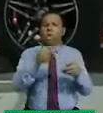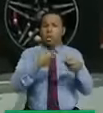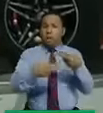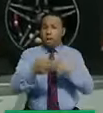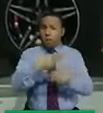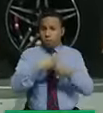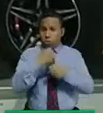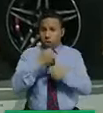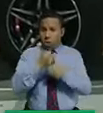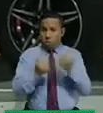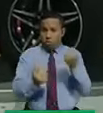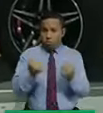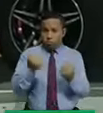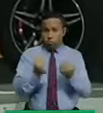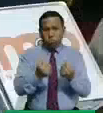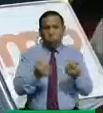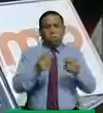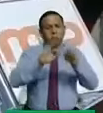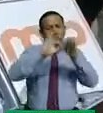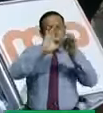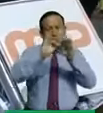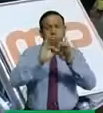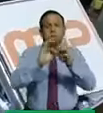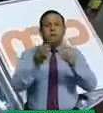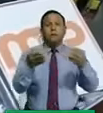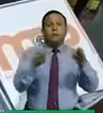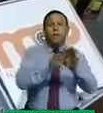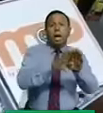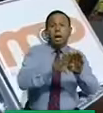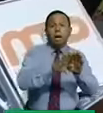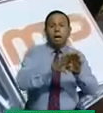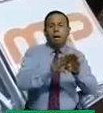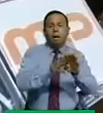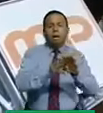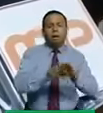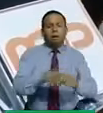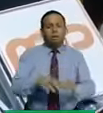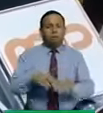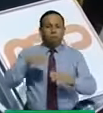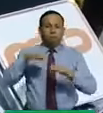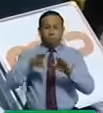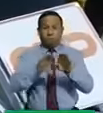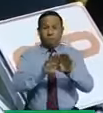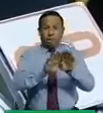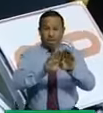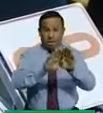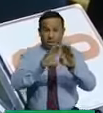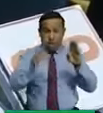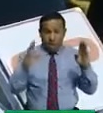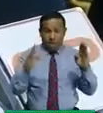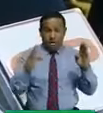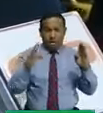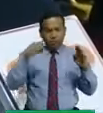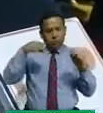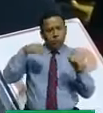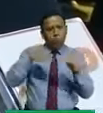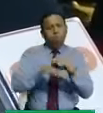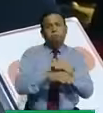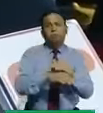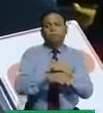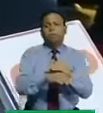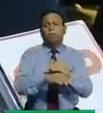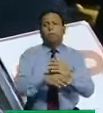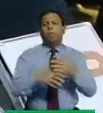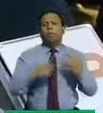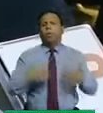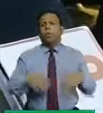negocio cuando fueron sorprendidos. Al momento de que se abren la puerta para poder ingresar el carro rojo que se